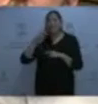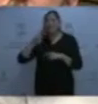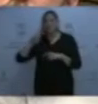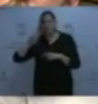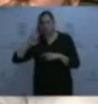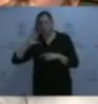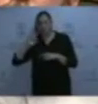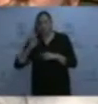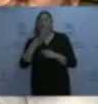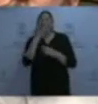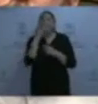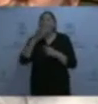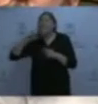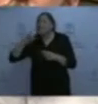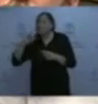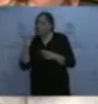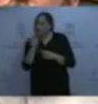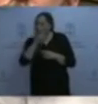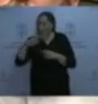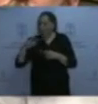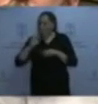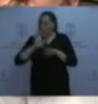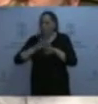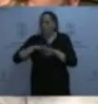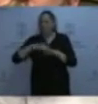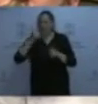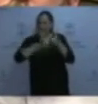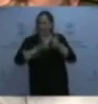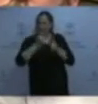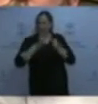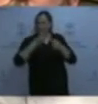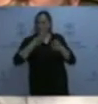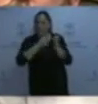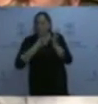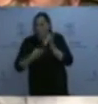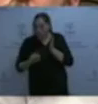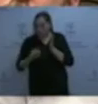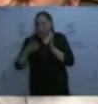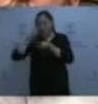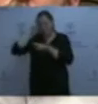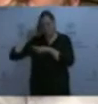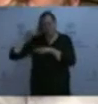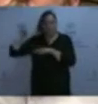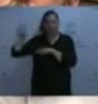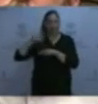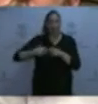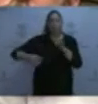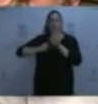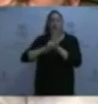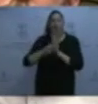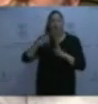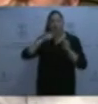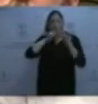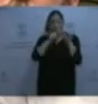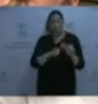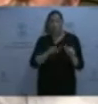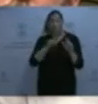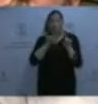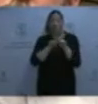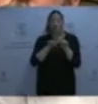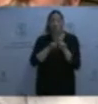por las reválidas solo en Madrid. Se trata de una empresa de servicios no educativa que se define a sí misma como marca de referencia en España especializada